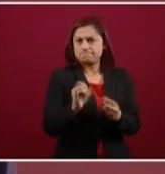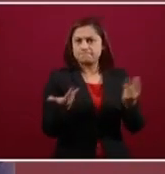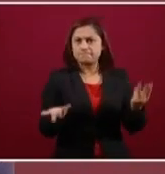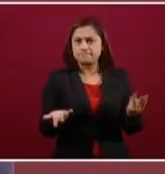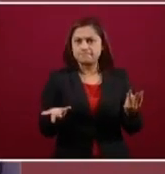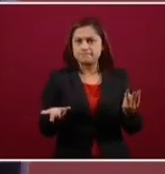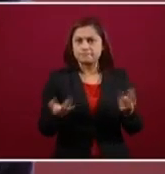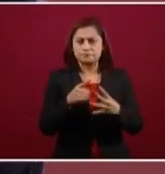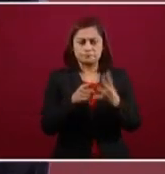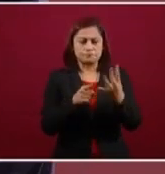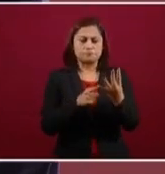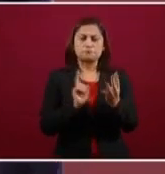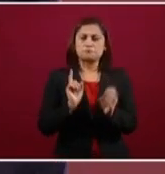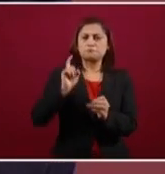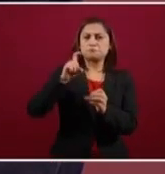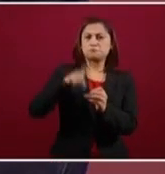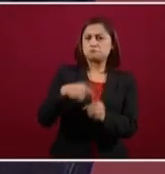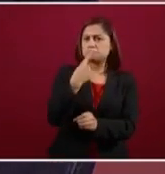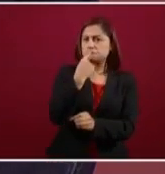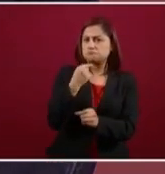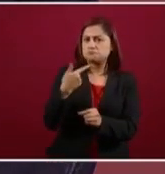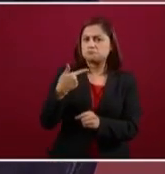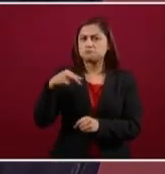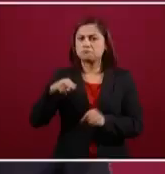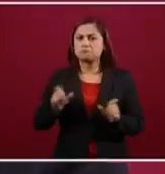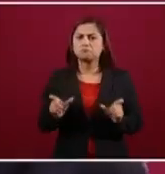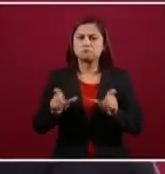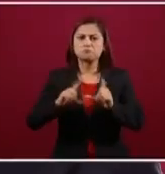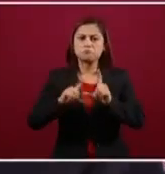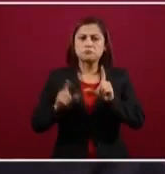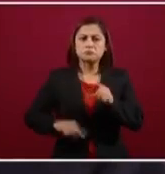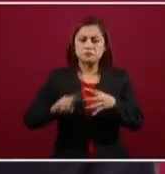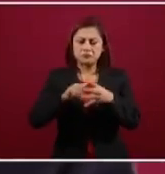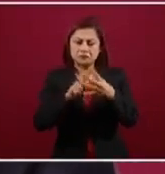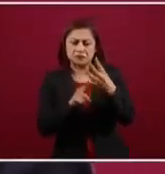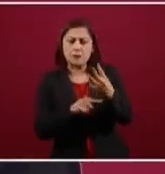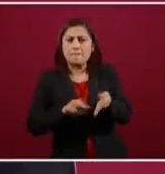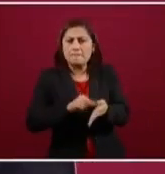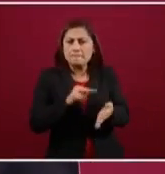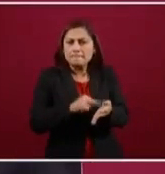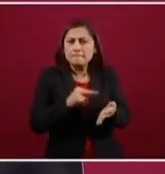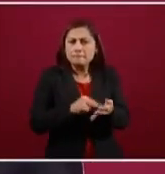de elementos de la Guardia Nacional, pero tengo ahí